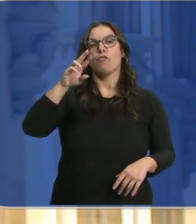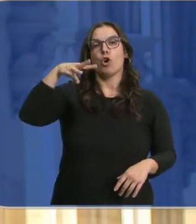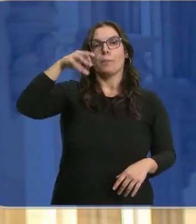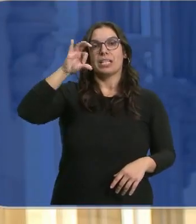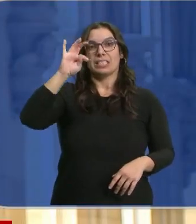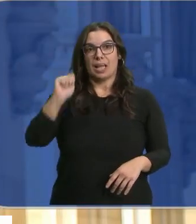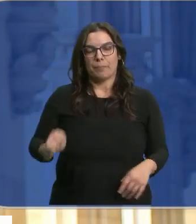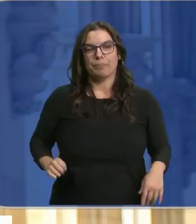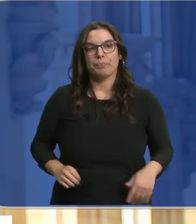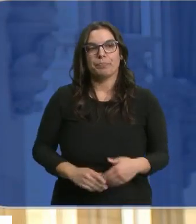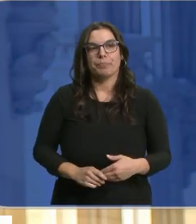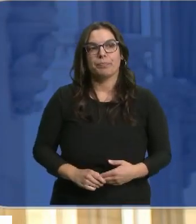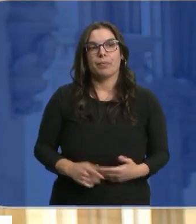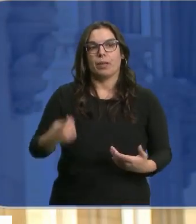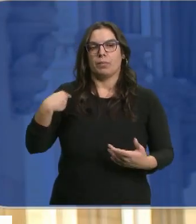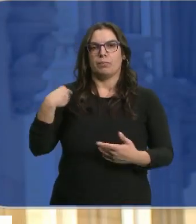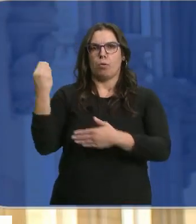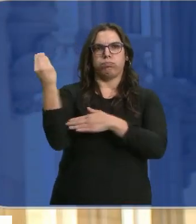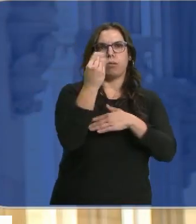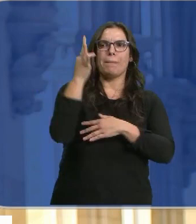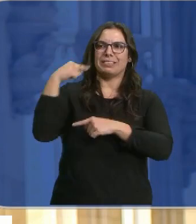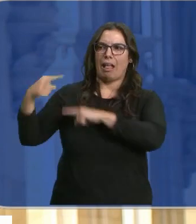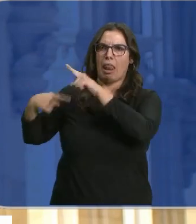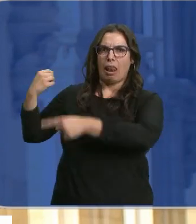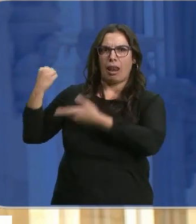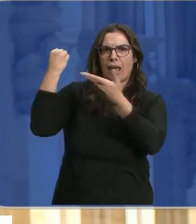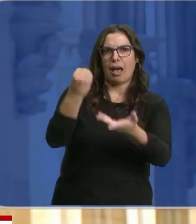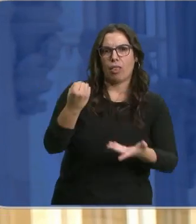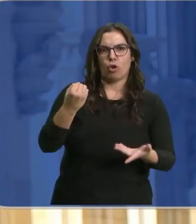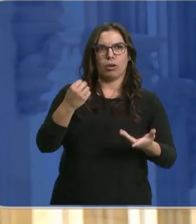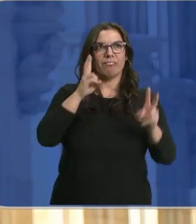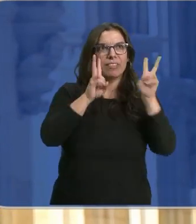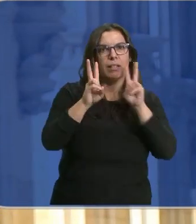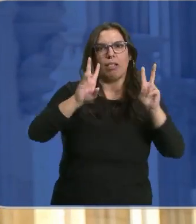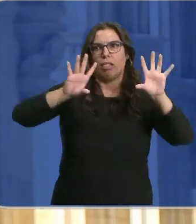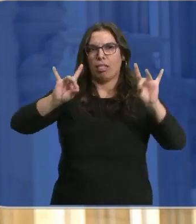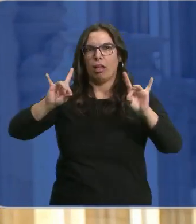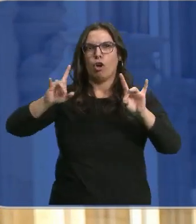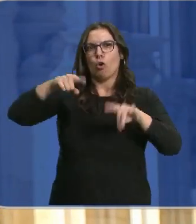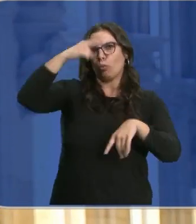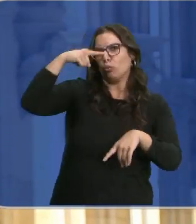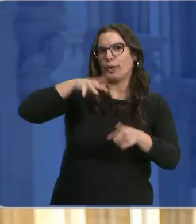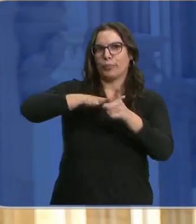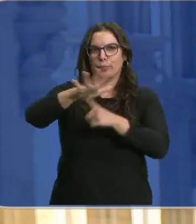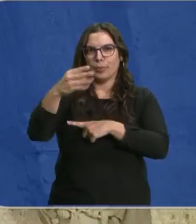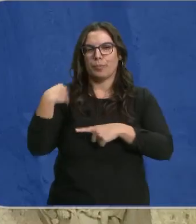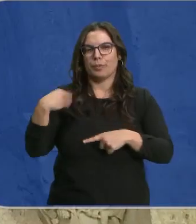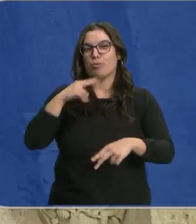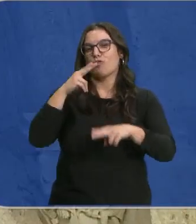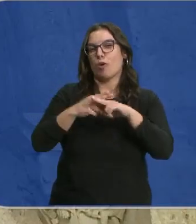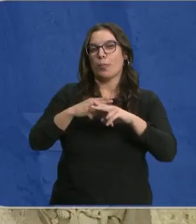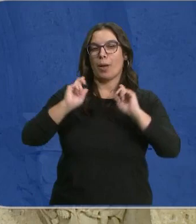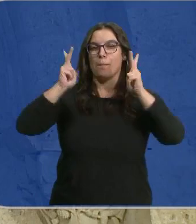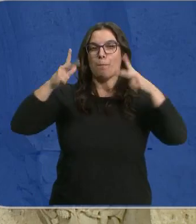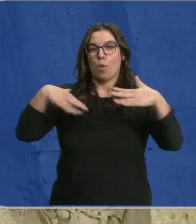la pena, aparte de la monumentalidad, todo el legado, tanto material como inmaterial, de estos monjes negros que se hacían llamar. Por